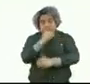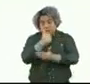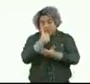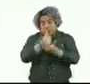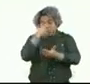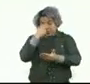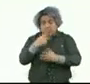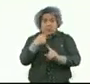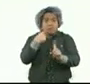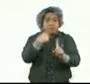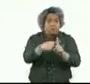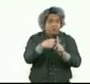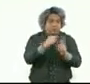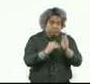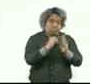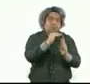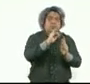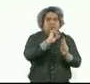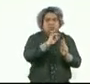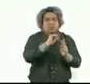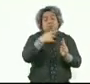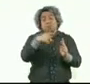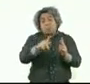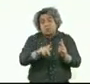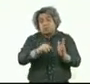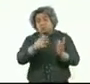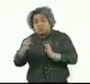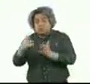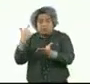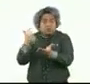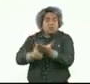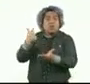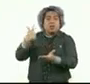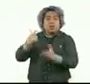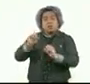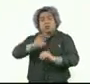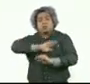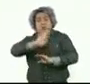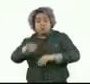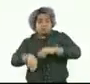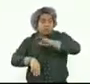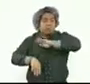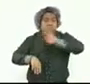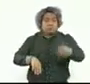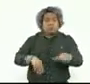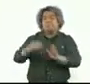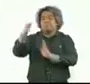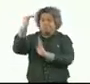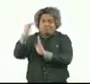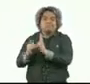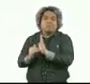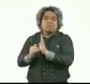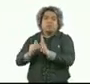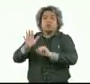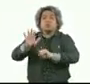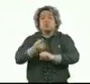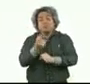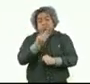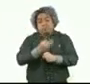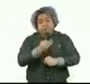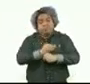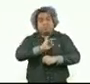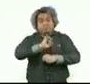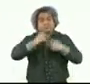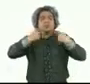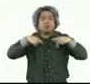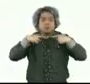que los casos graves, inclusive las defunciones, fueron mucho menores de los que hubiéramos podido ver, por tener ese incremento de